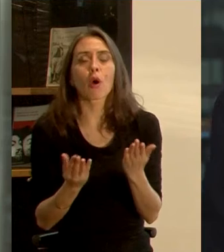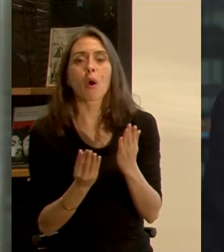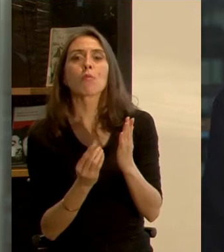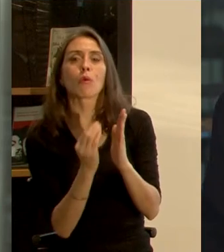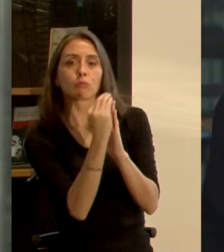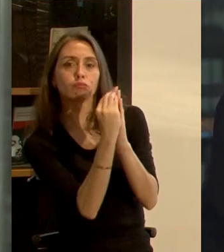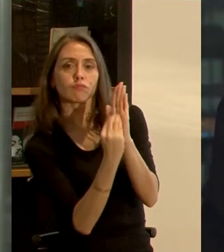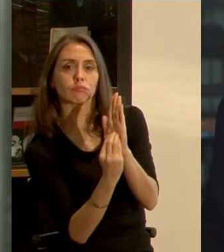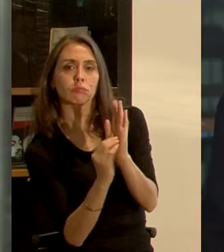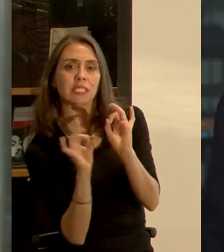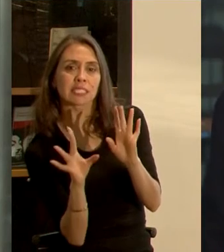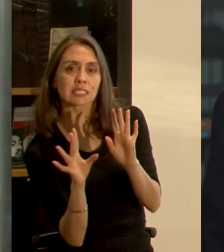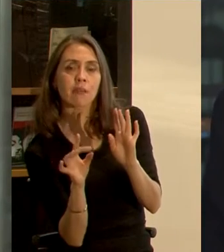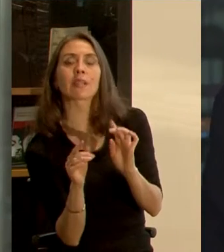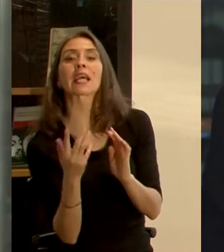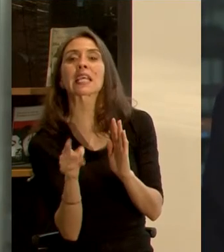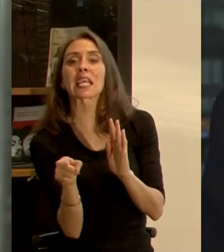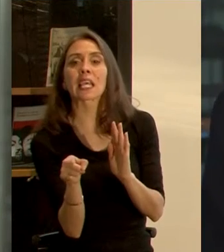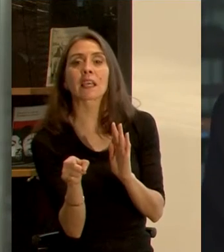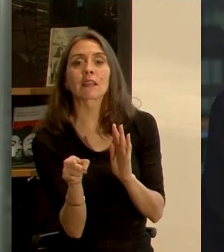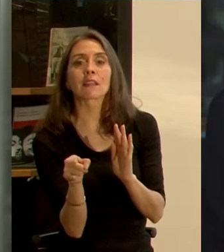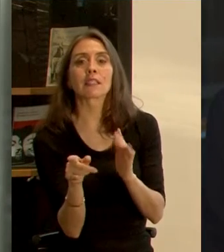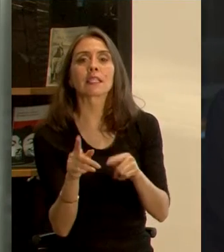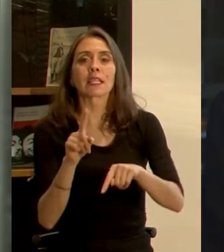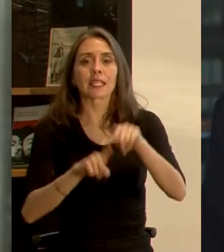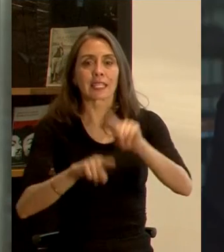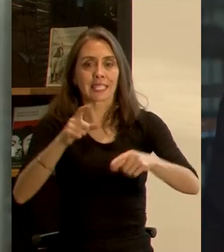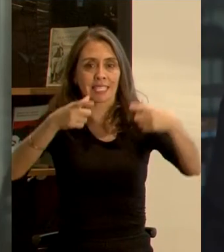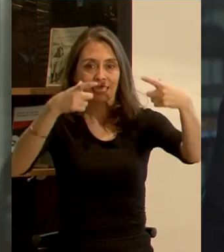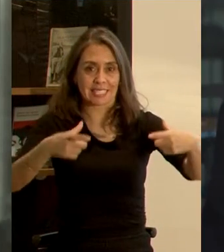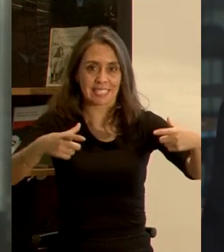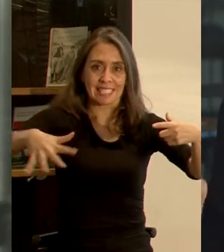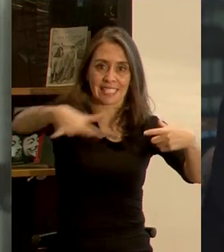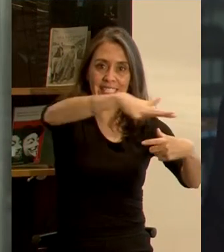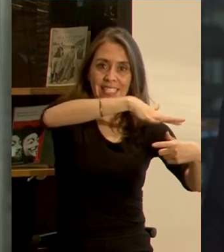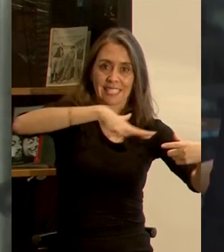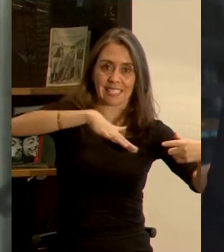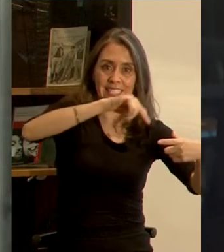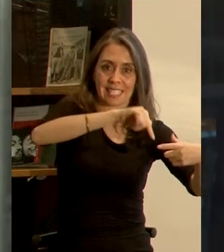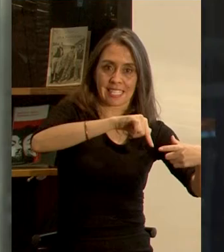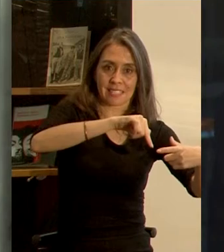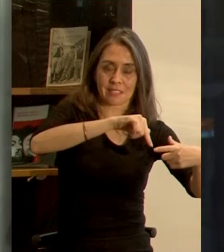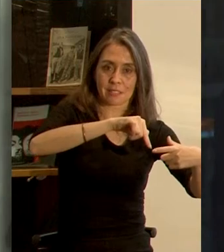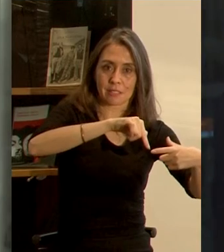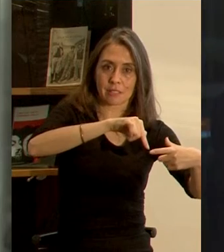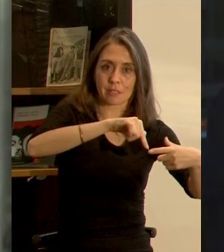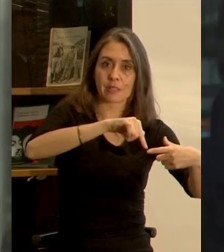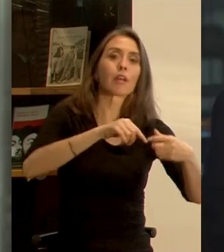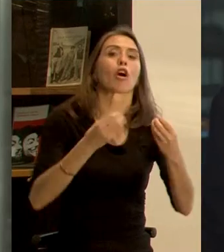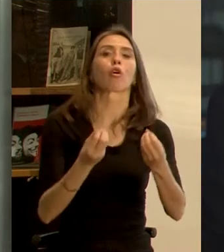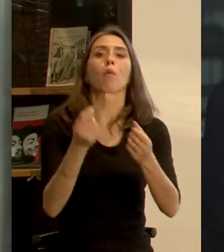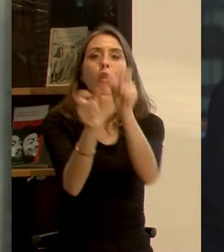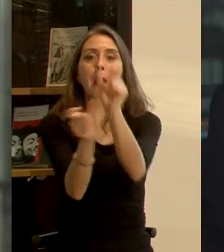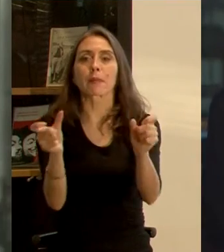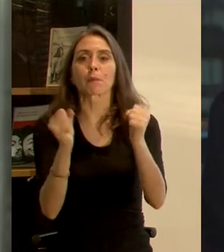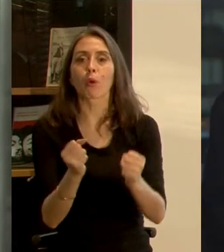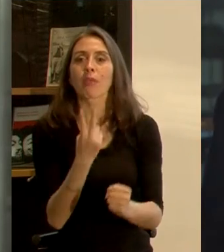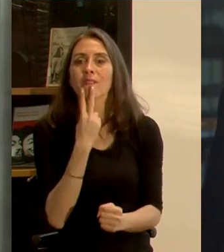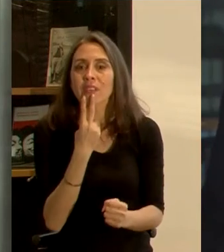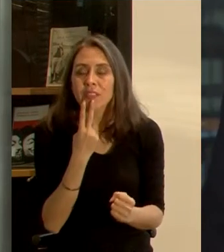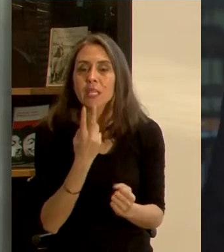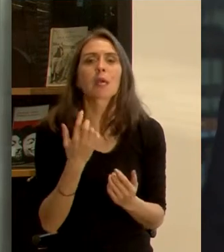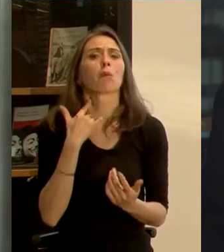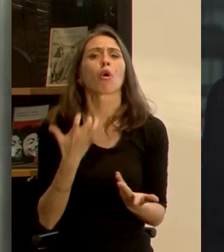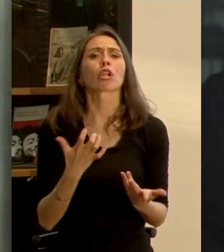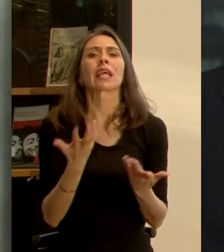establece justamente la habilitación de esos territorios para la habitabilidad. ¿Y por qué